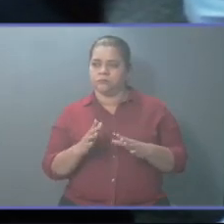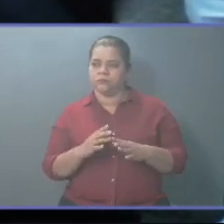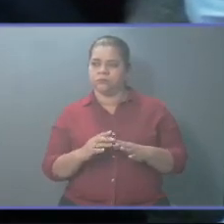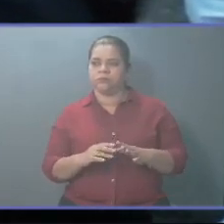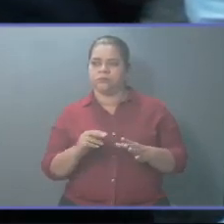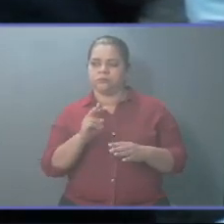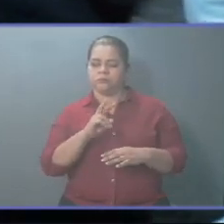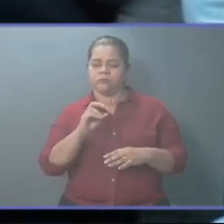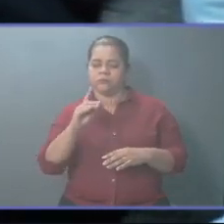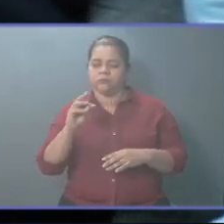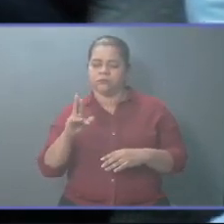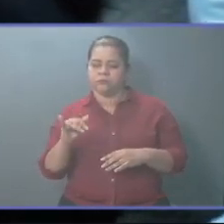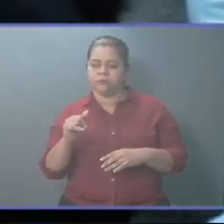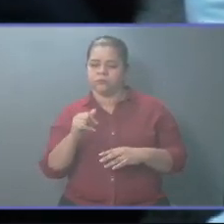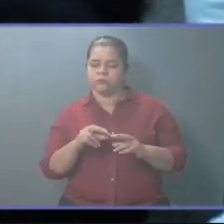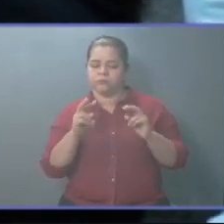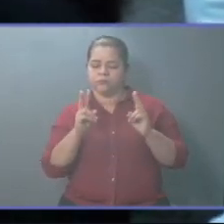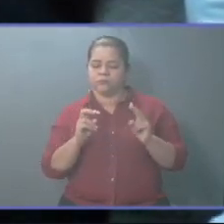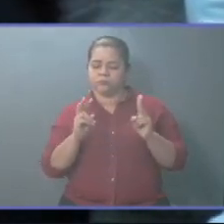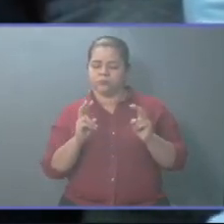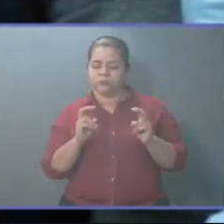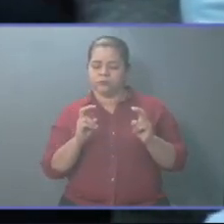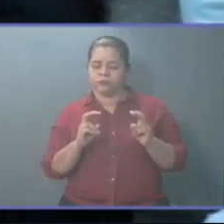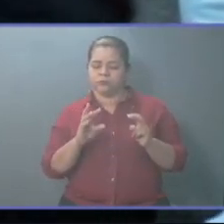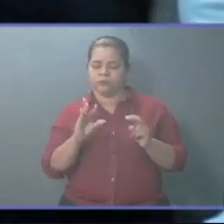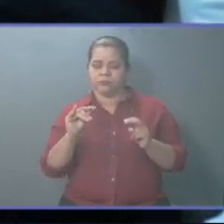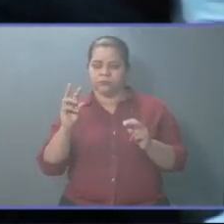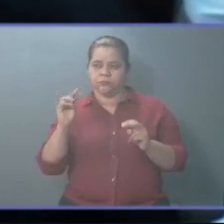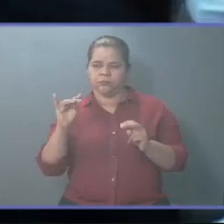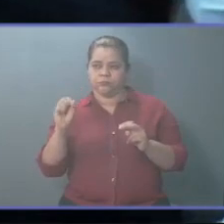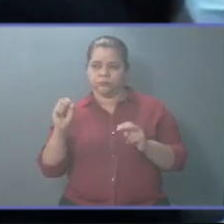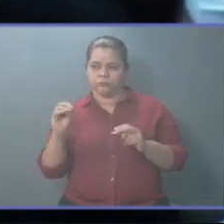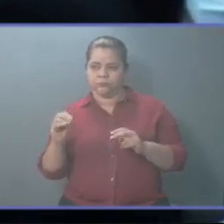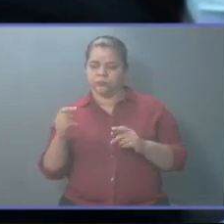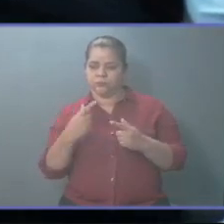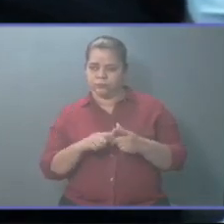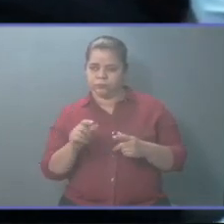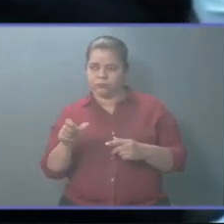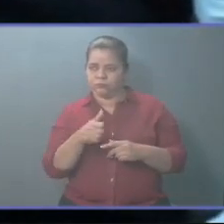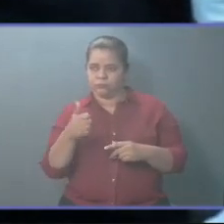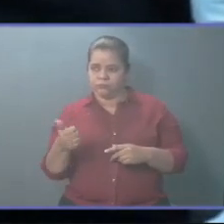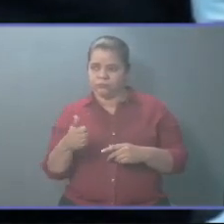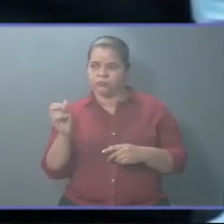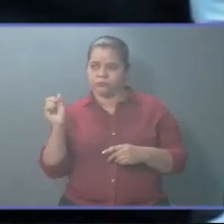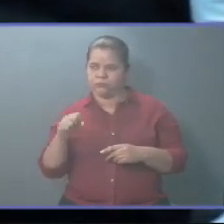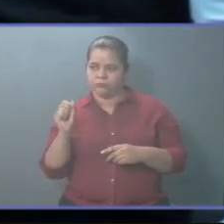veeduría va orientada al tema del fideicomiso. Pero hay una parte de que siempre va